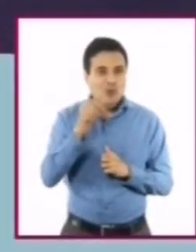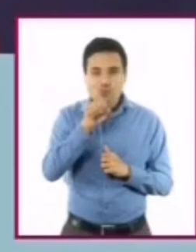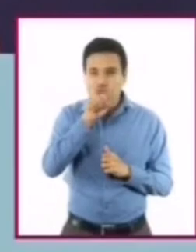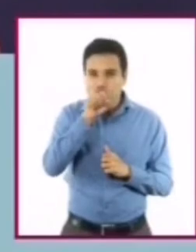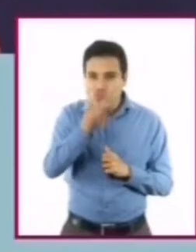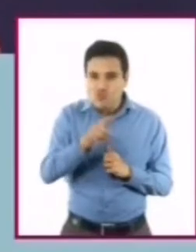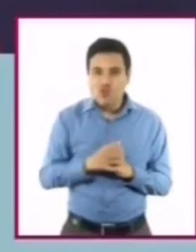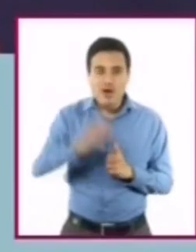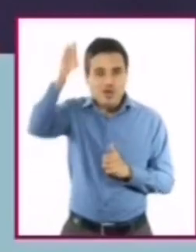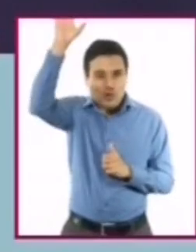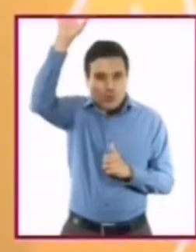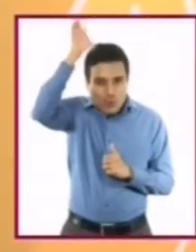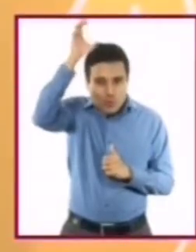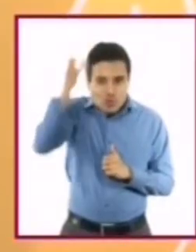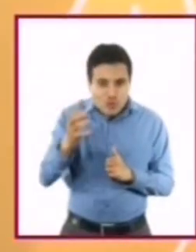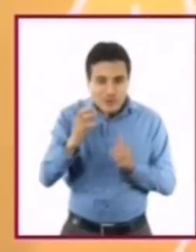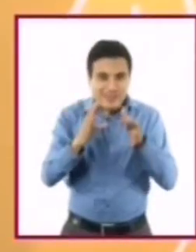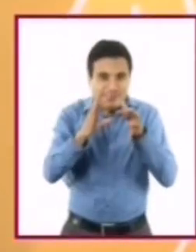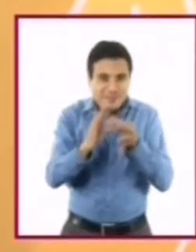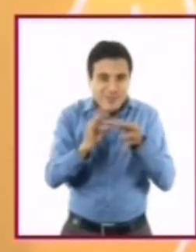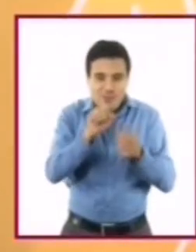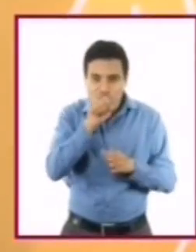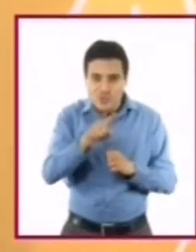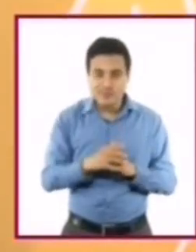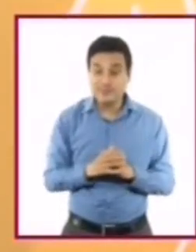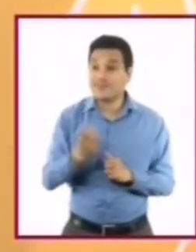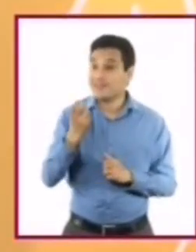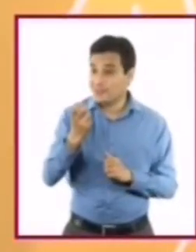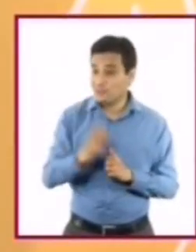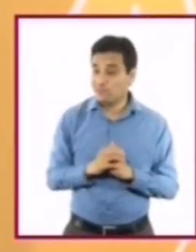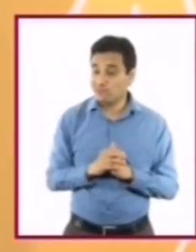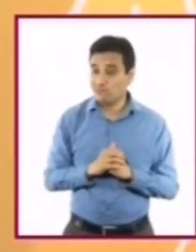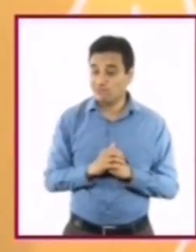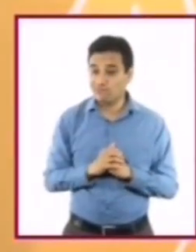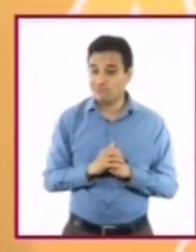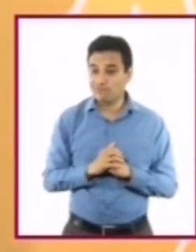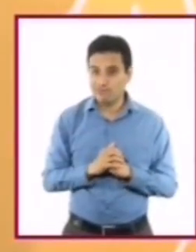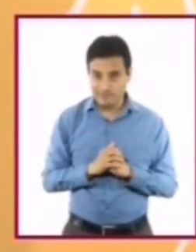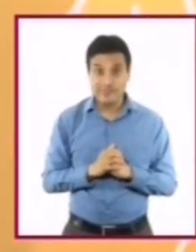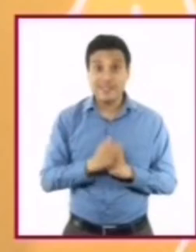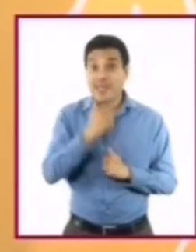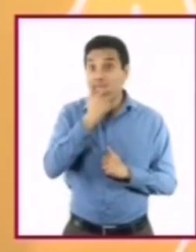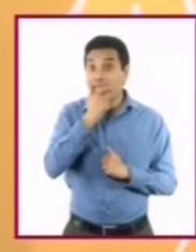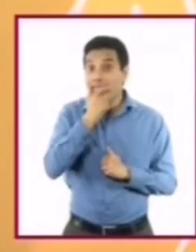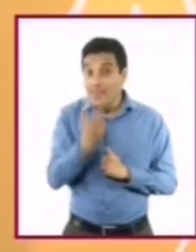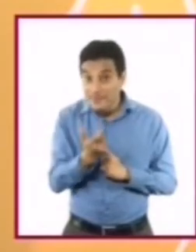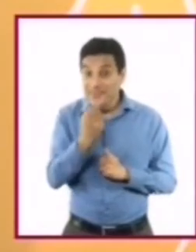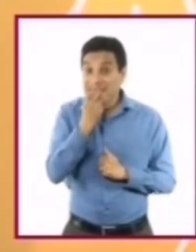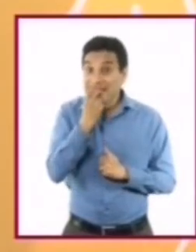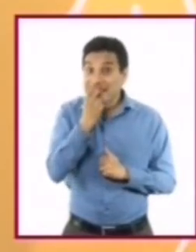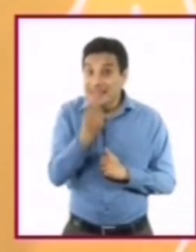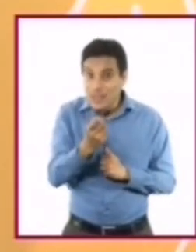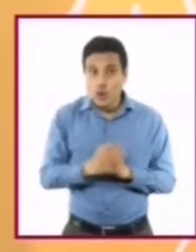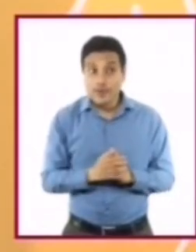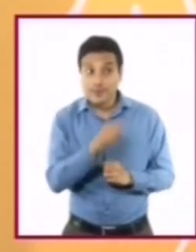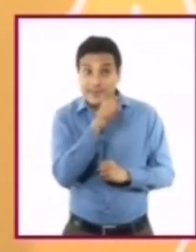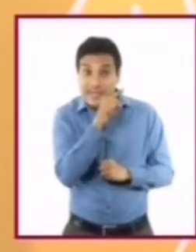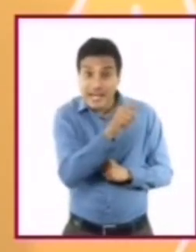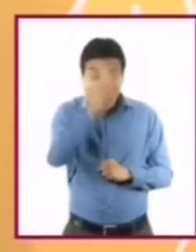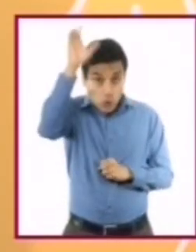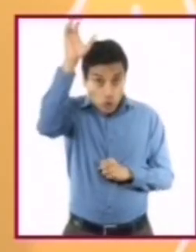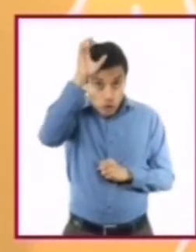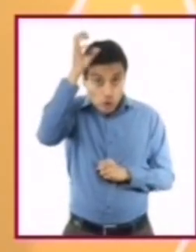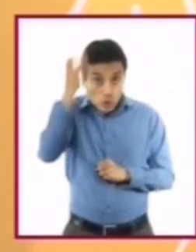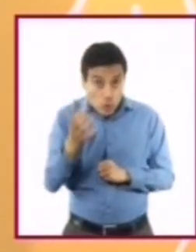universal formulada por Isaac Newton. Efectivamente, Ana. Einstein propuso que la visión de Newton de ver